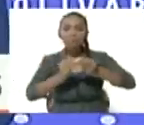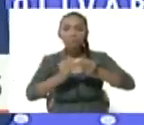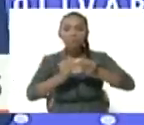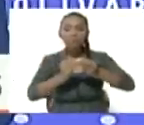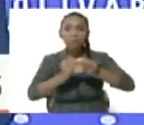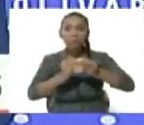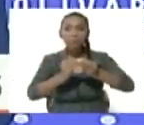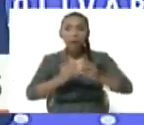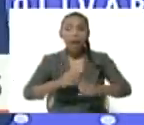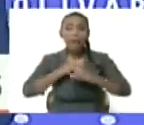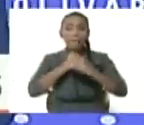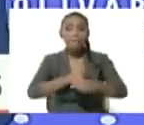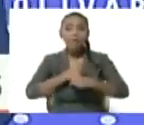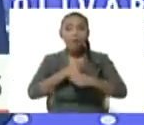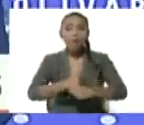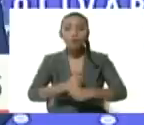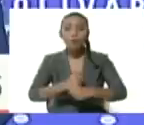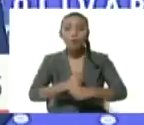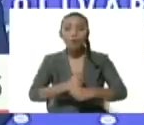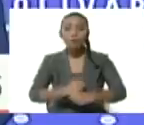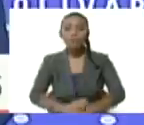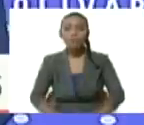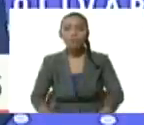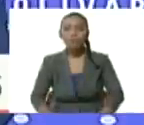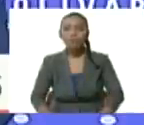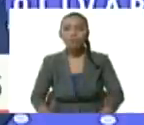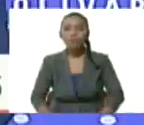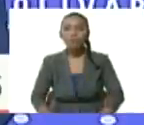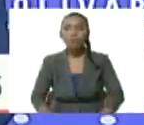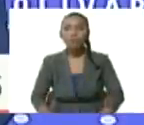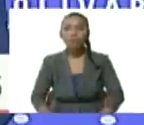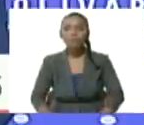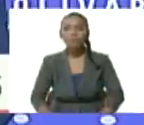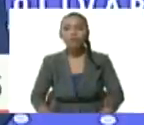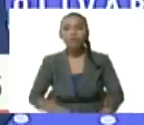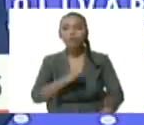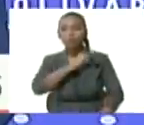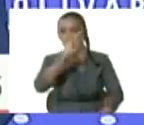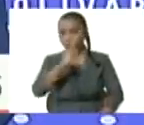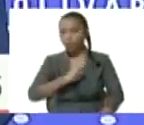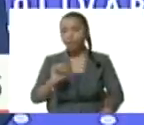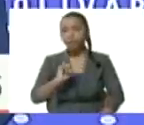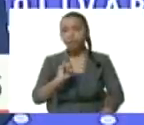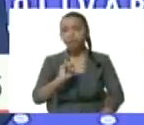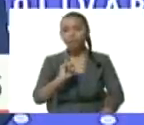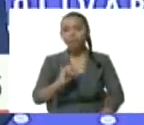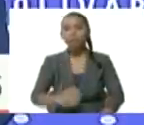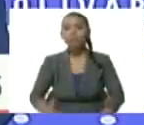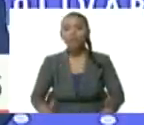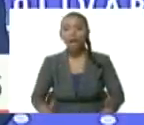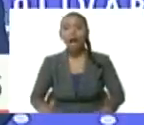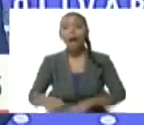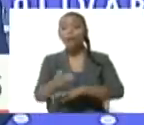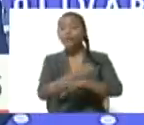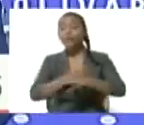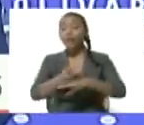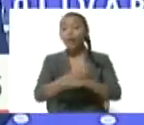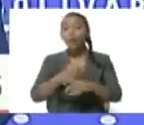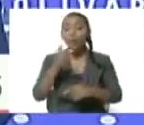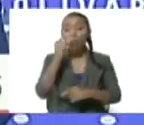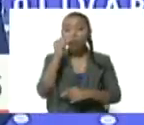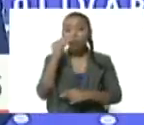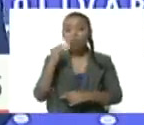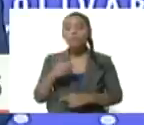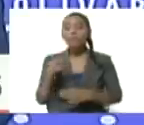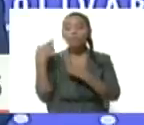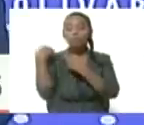el hipódromo de Santa Rita, en el Zulia, al gobernador Omar Prieto, para que él